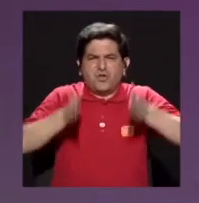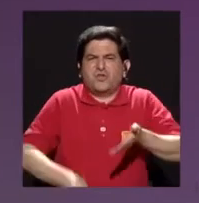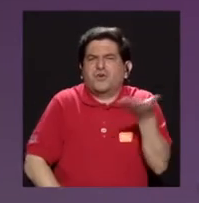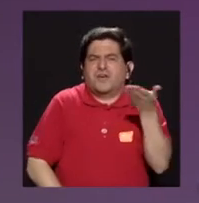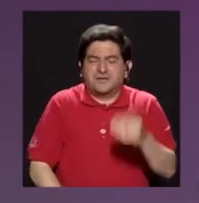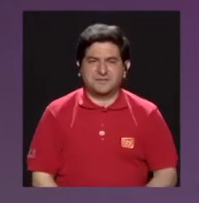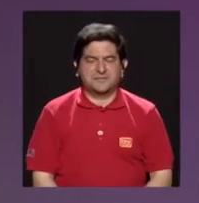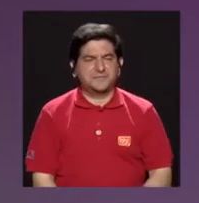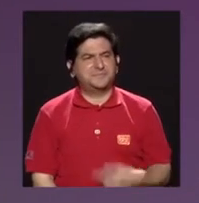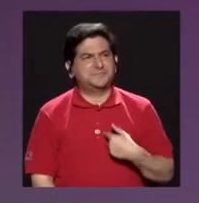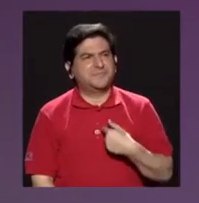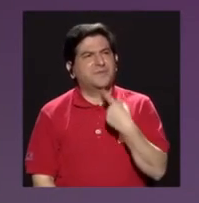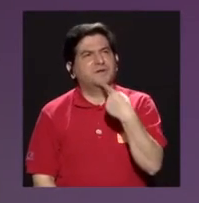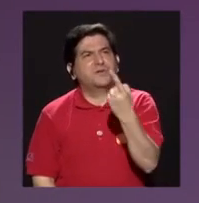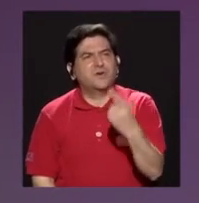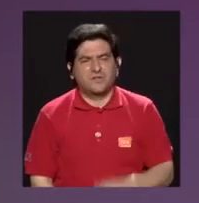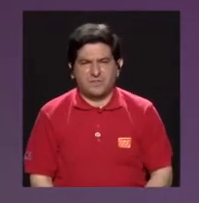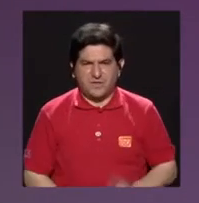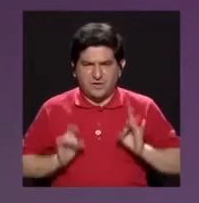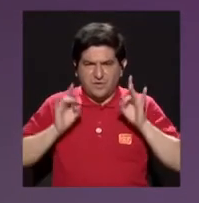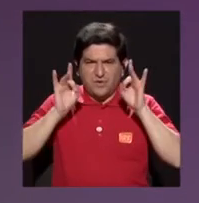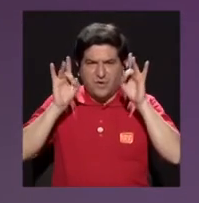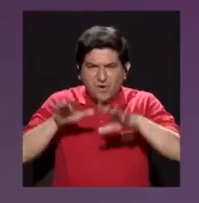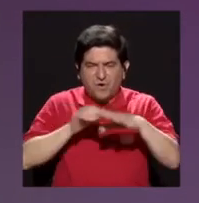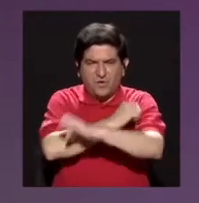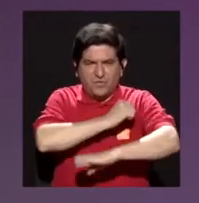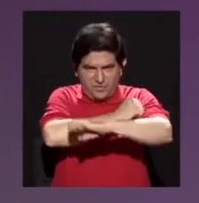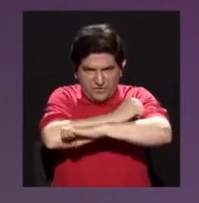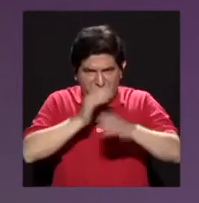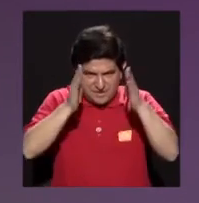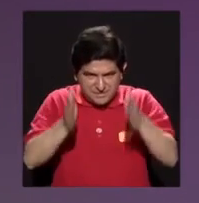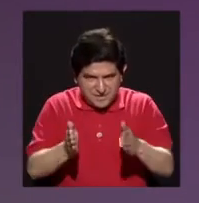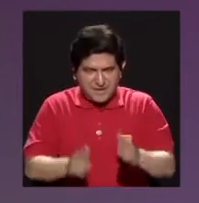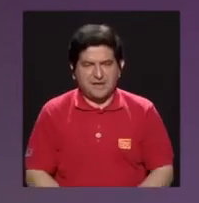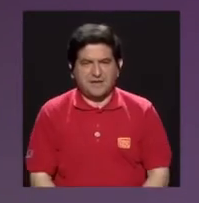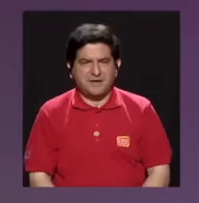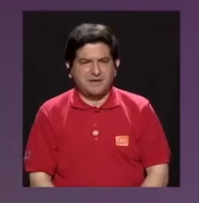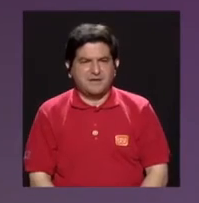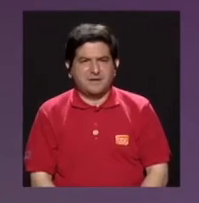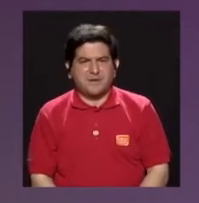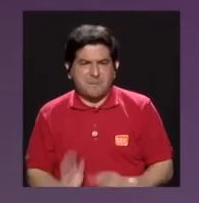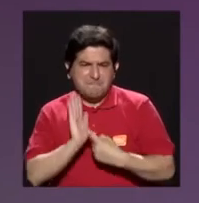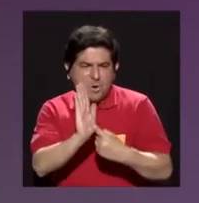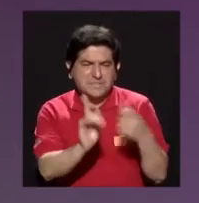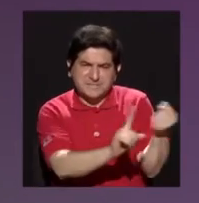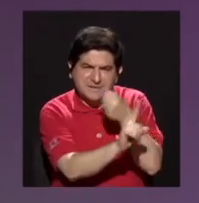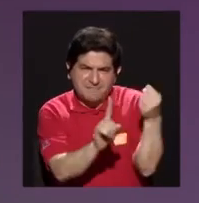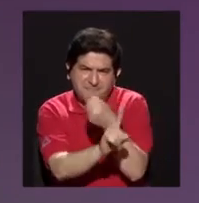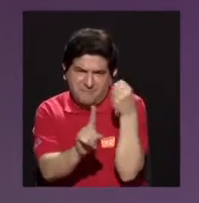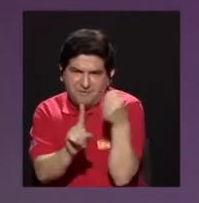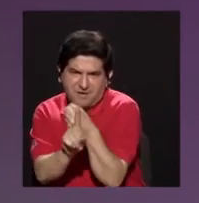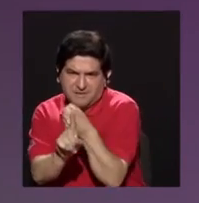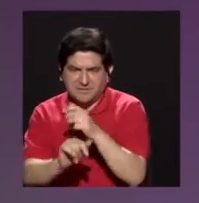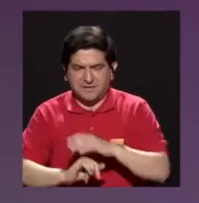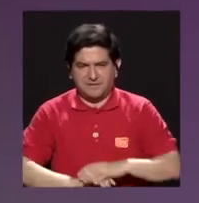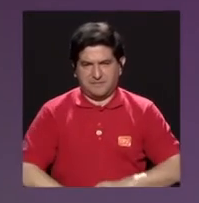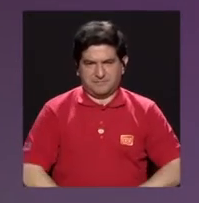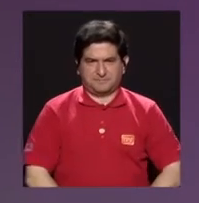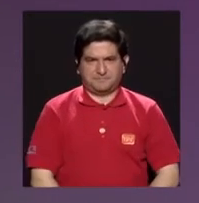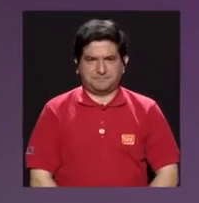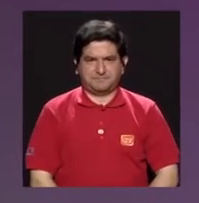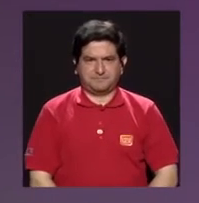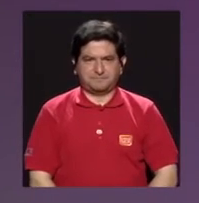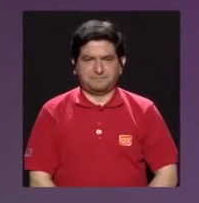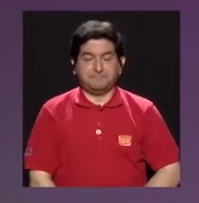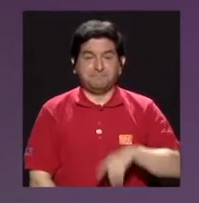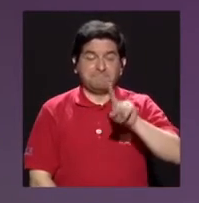Bueno, yo diría que la xenofobia es una expresión de violencia, ¿verdad? Que de